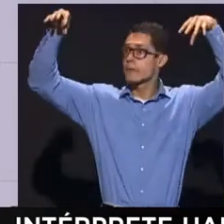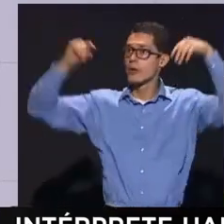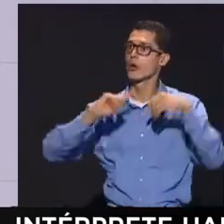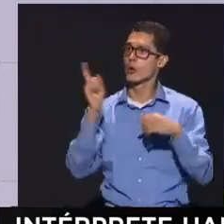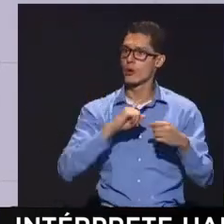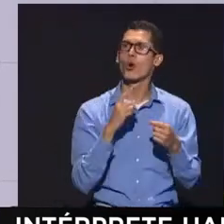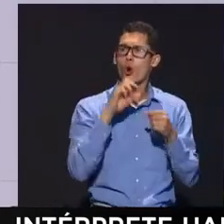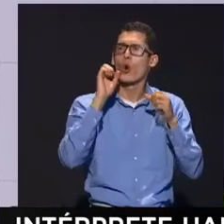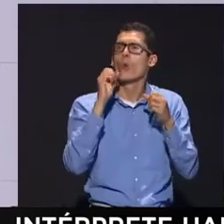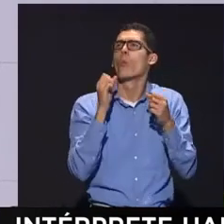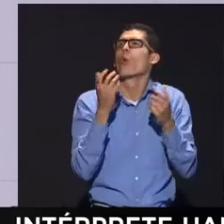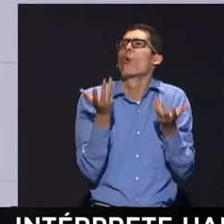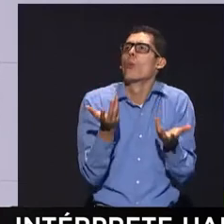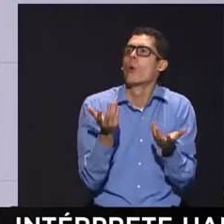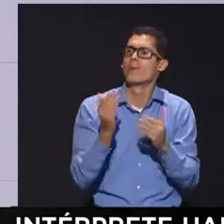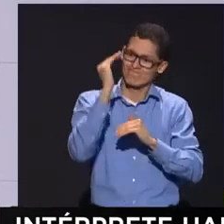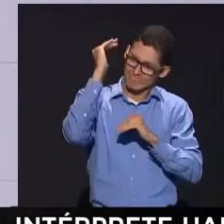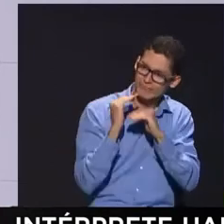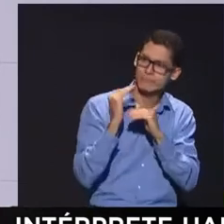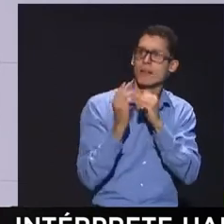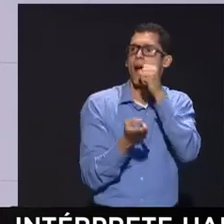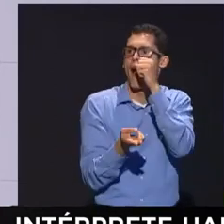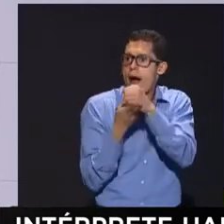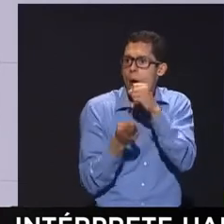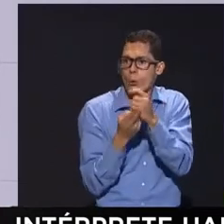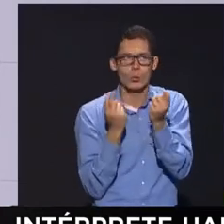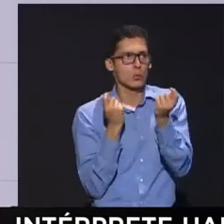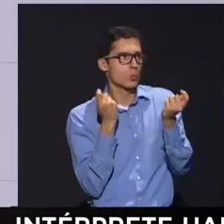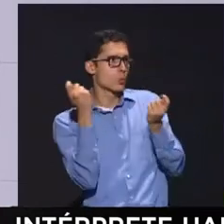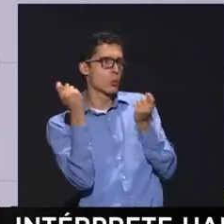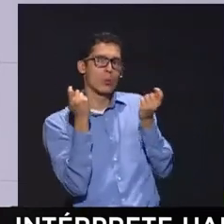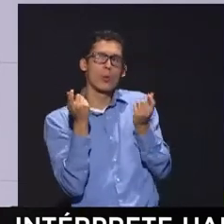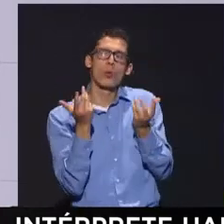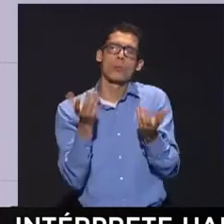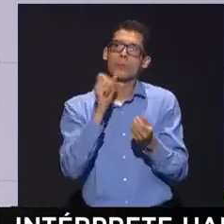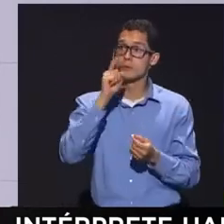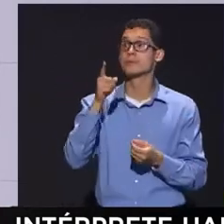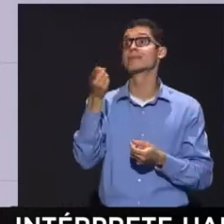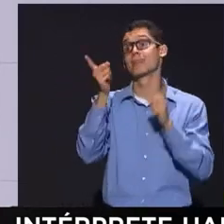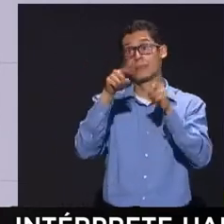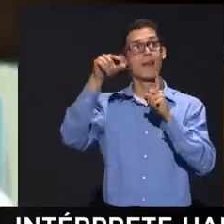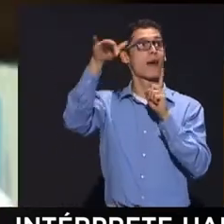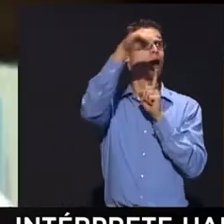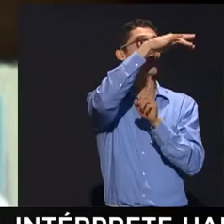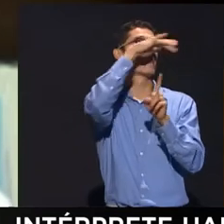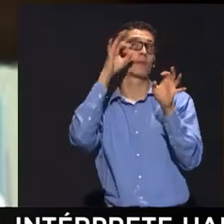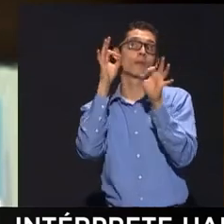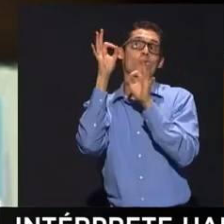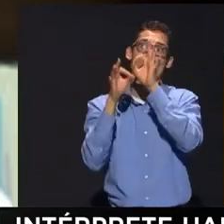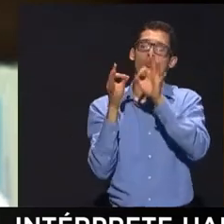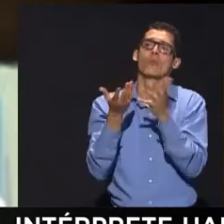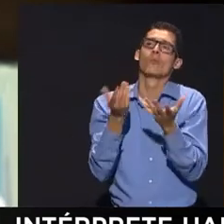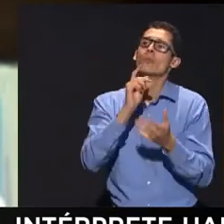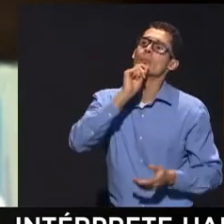en la casa y estamos aumentando consumos. ¿Qué podemos hacer para, digamos, seguir protegiendo nuestro medio ambiente? Claro,